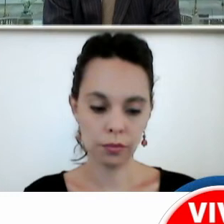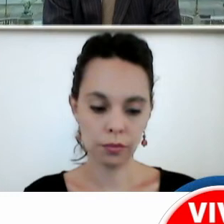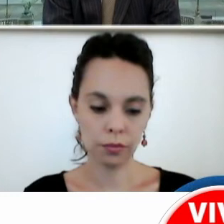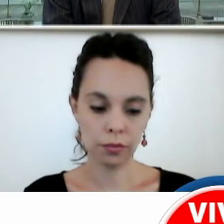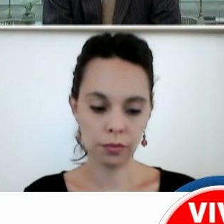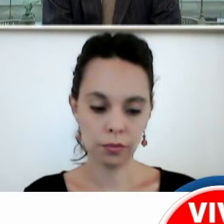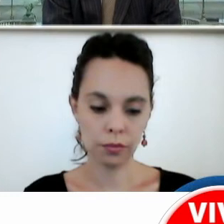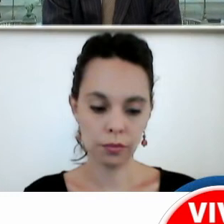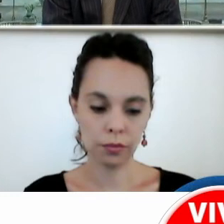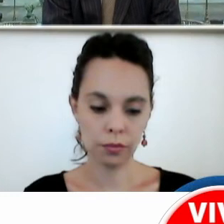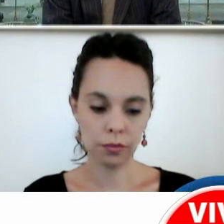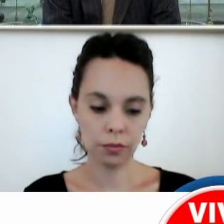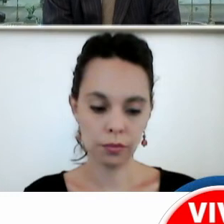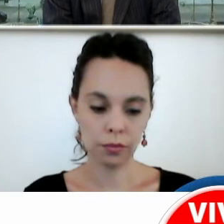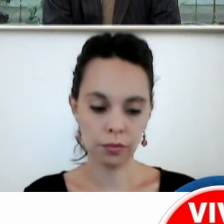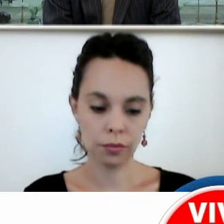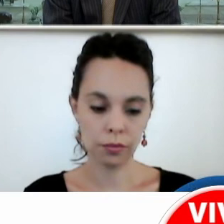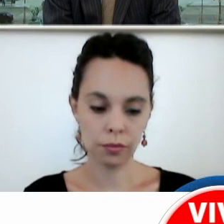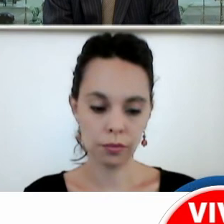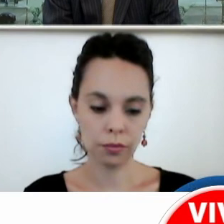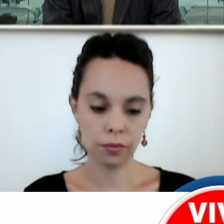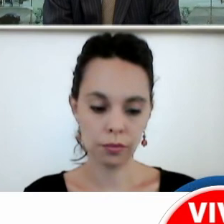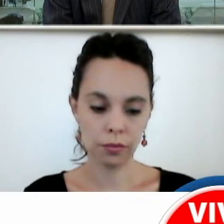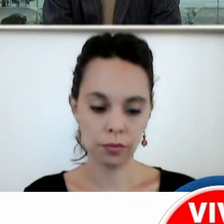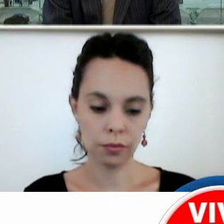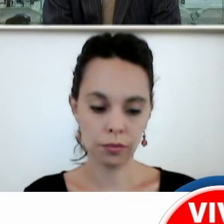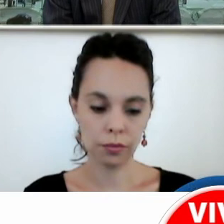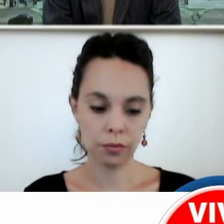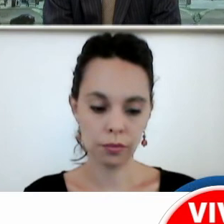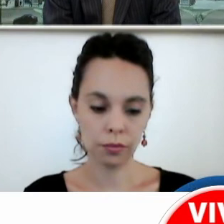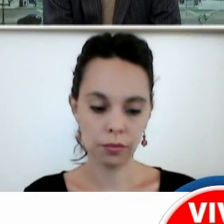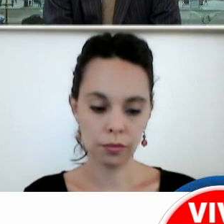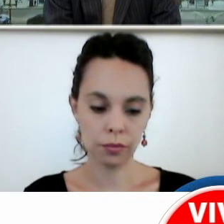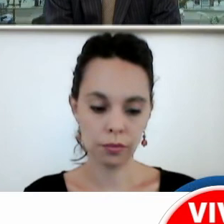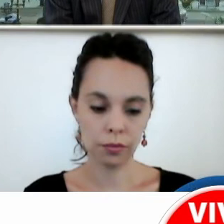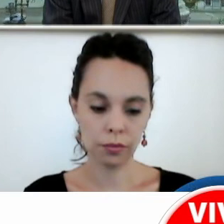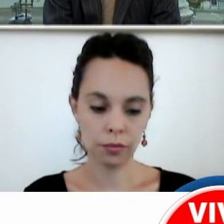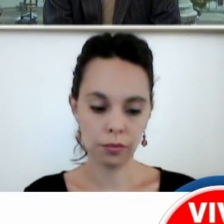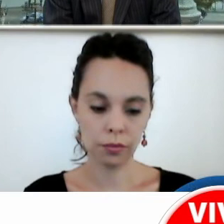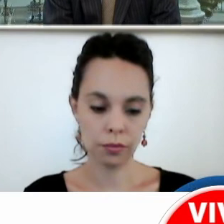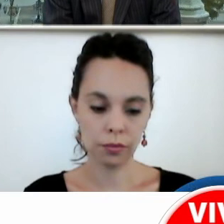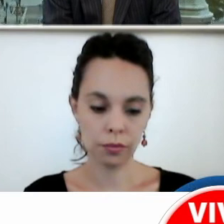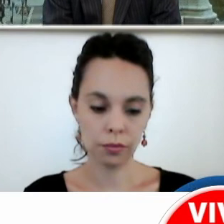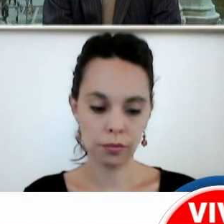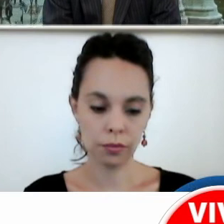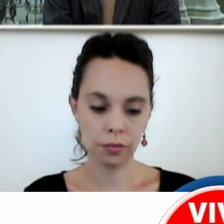Entonces, yo escribí hace un rato en un tuit donde decía